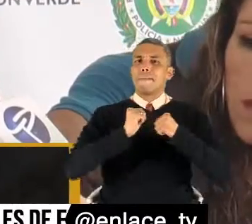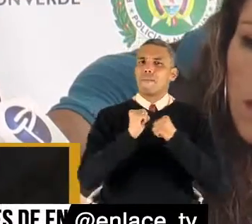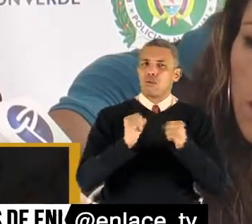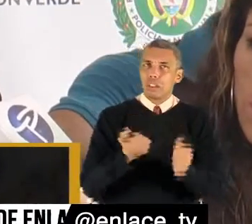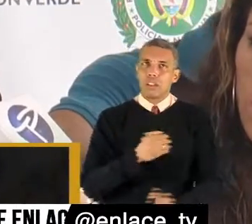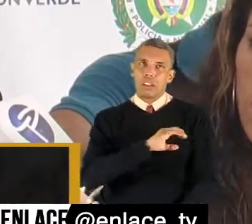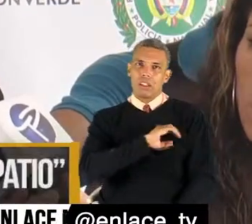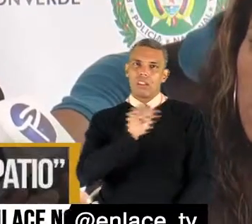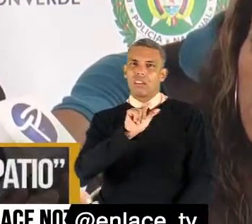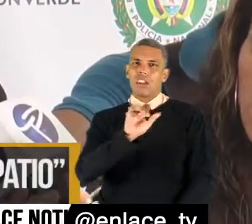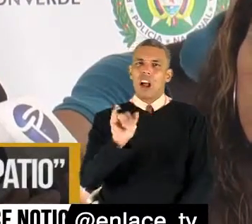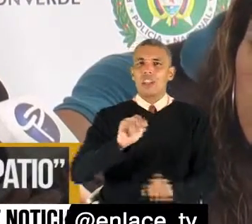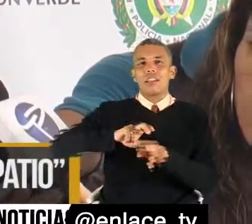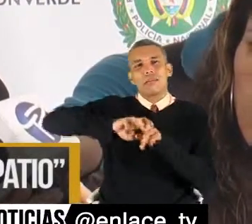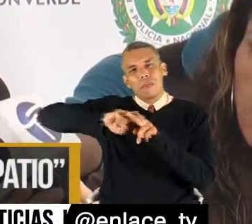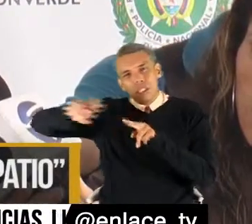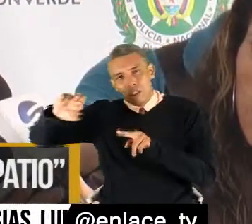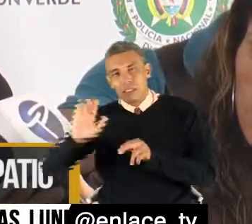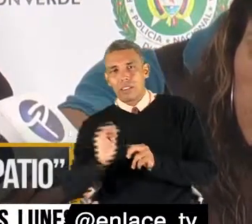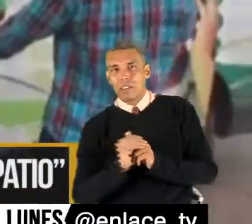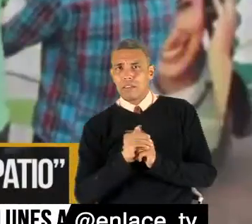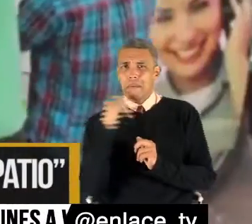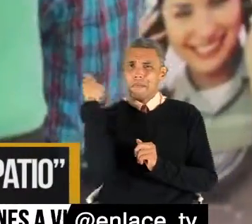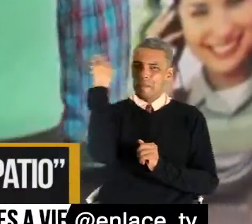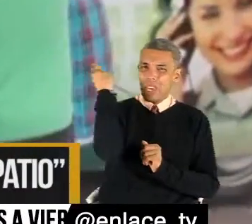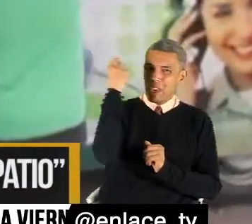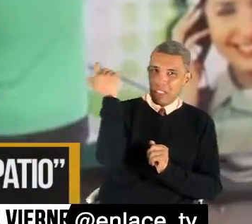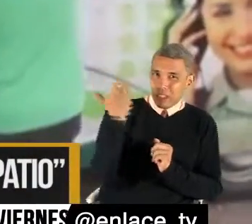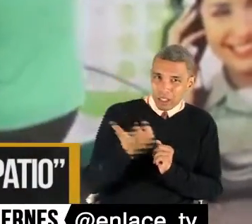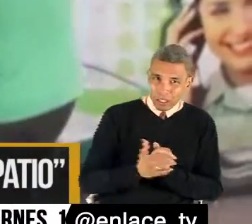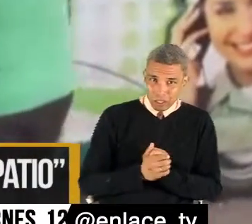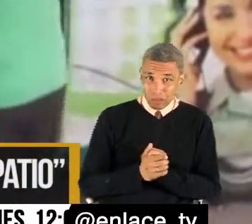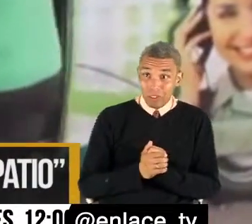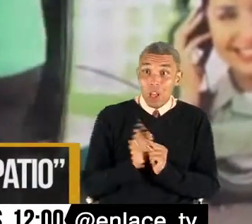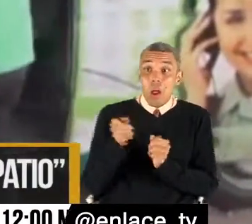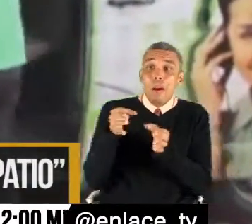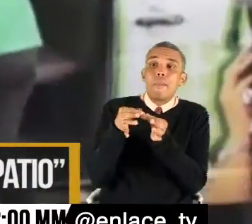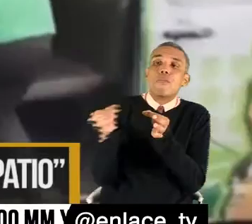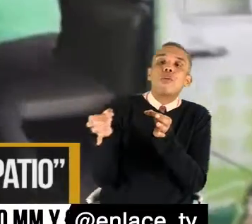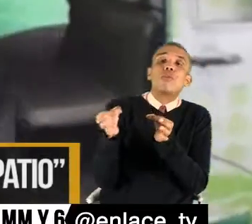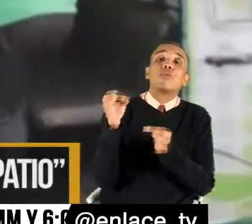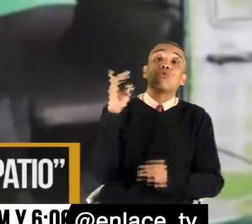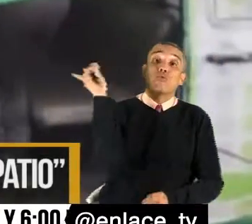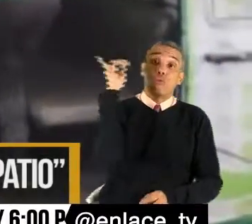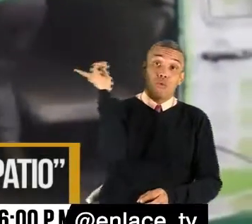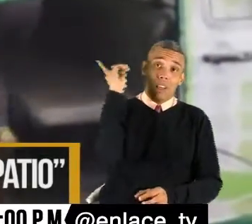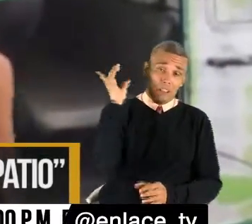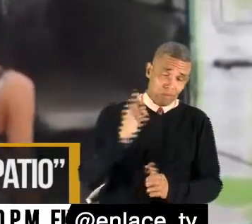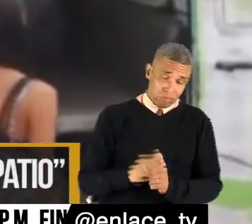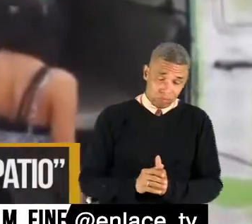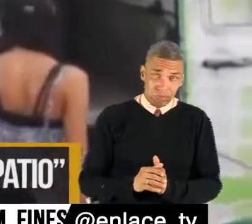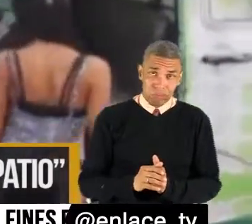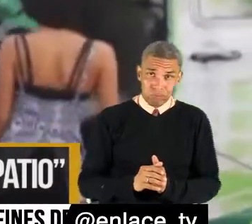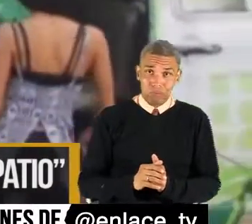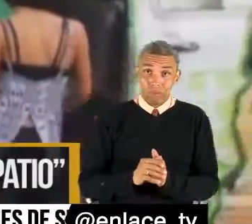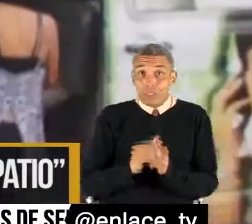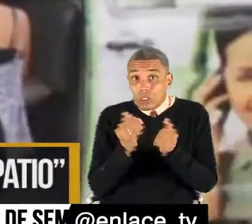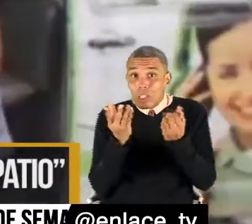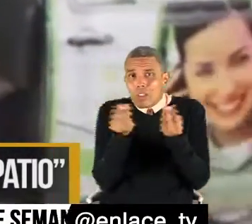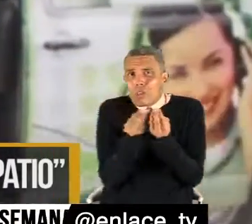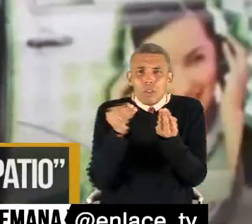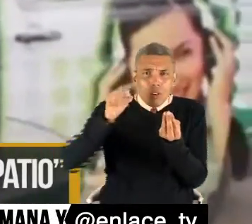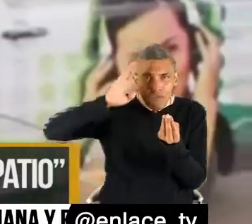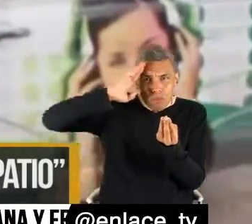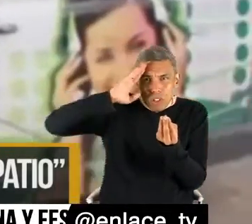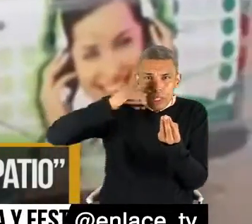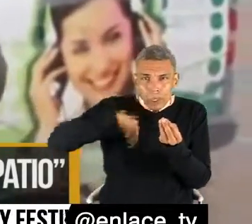Cali, Manizales, en el Meta y en el municipio de La Dorada, donde enviamos personal de policía judicial